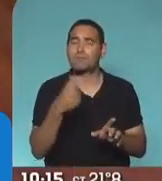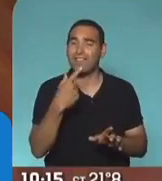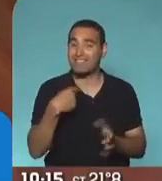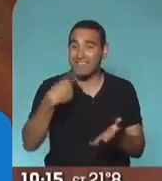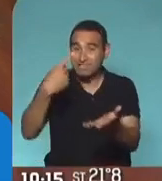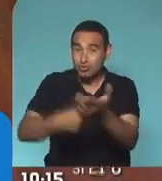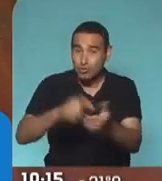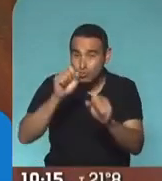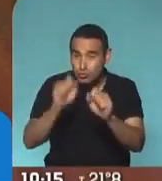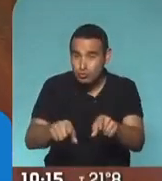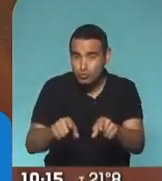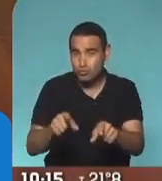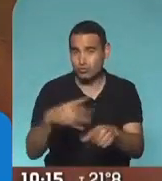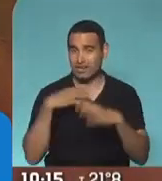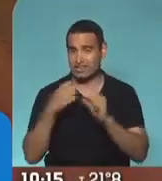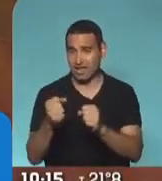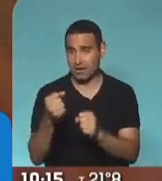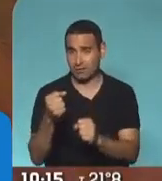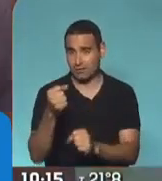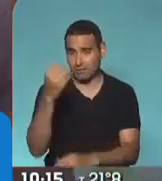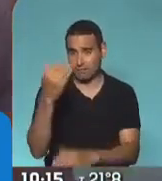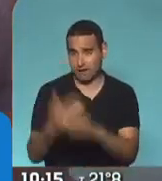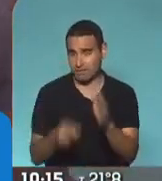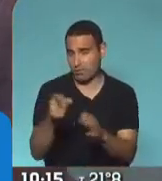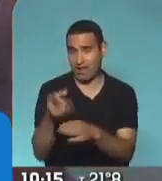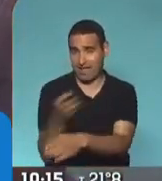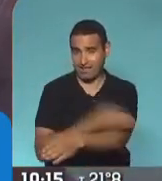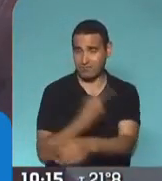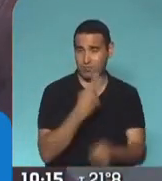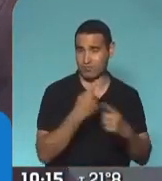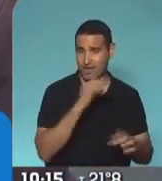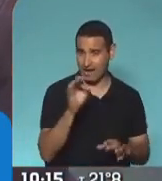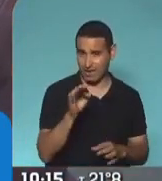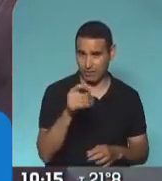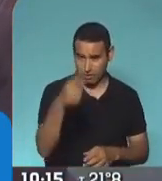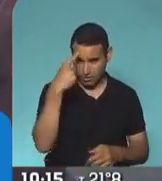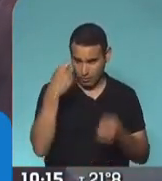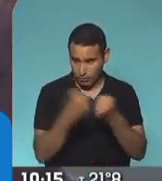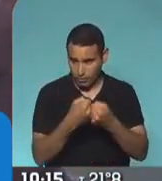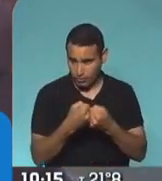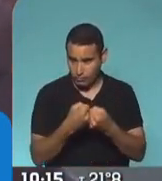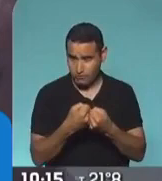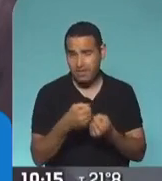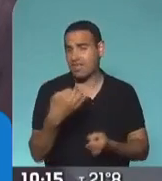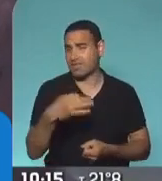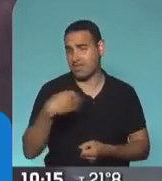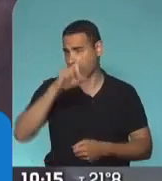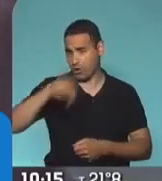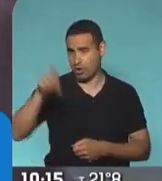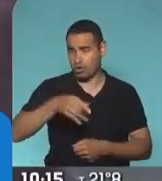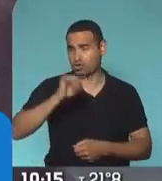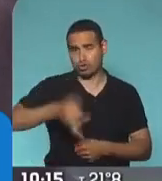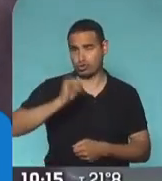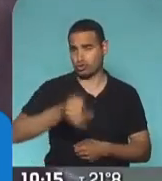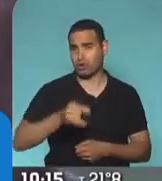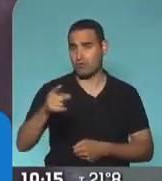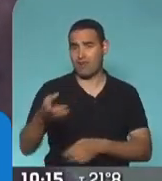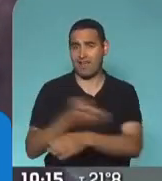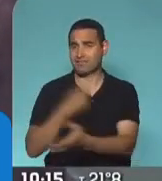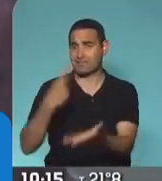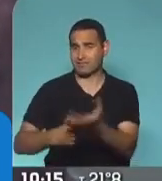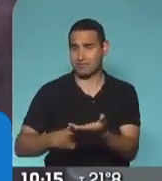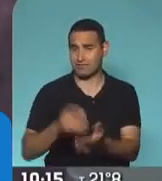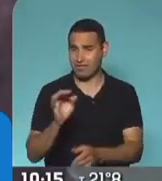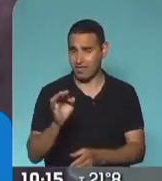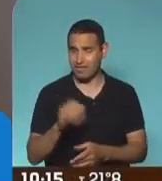de Rubinstein fue unilateral, inconsulta. ¿Están de acuerdo en eso sí? ¿Que había que derogarlo porque él no consultó con la ministra o con el